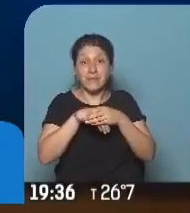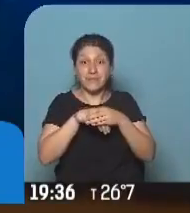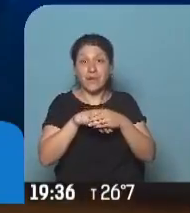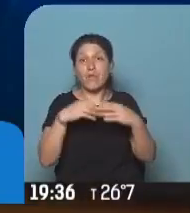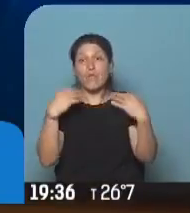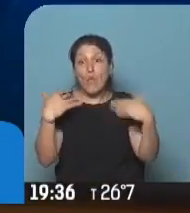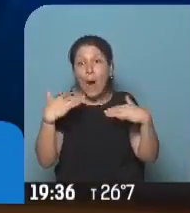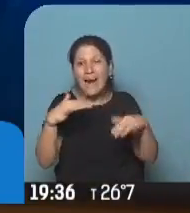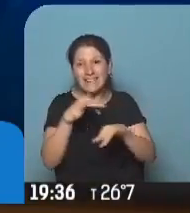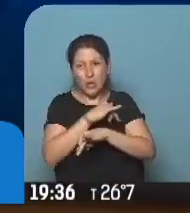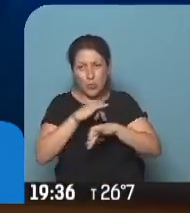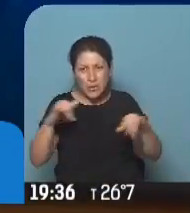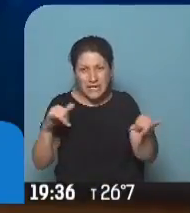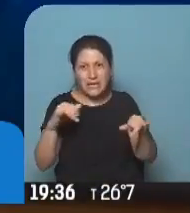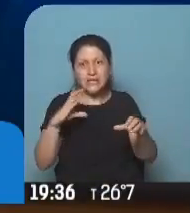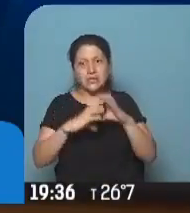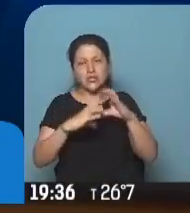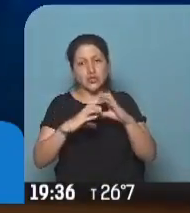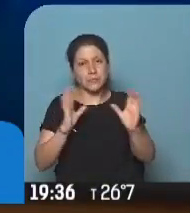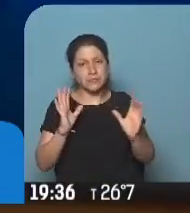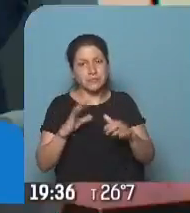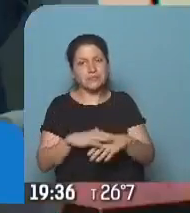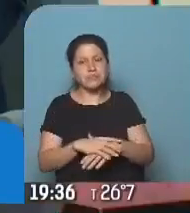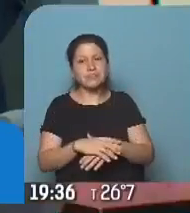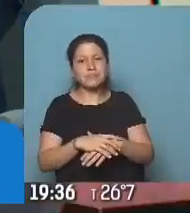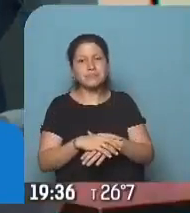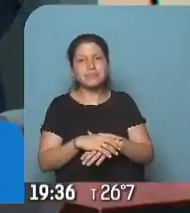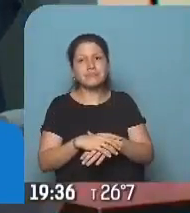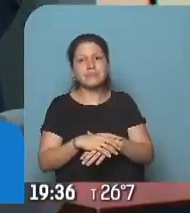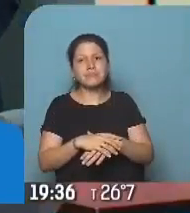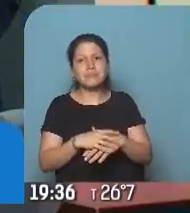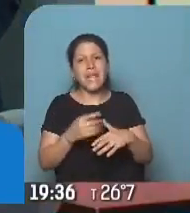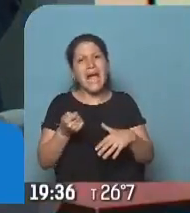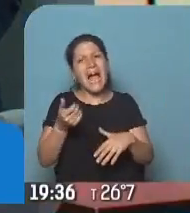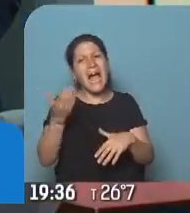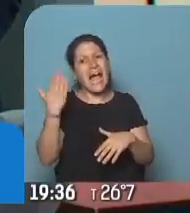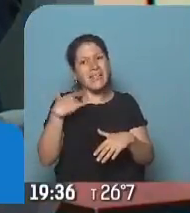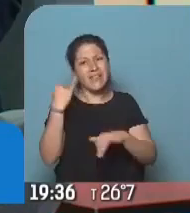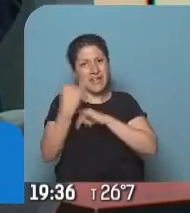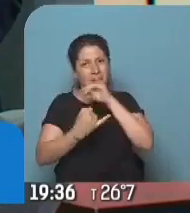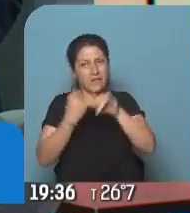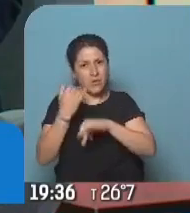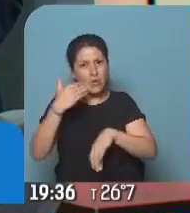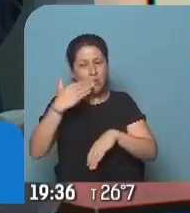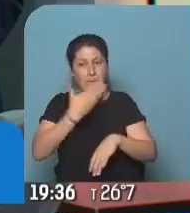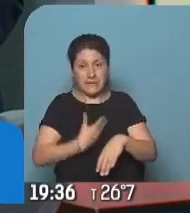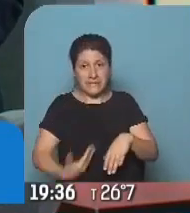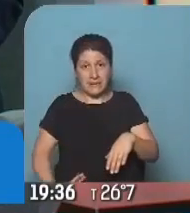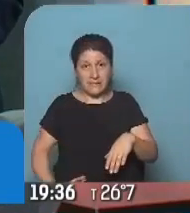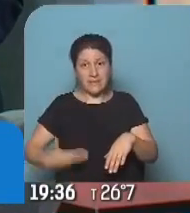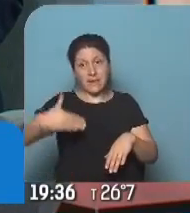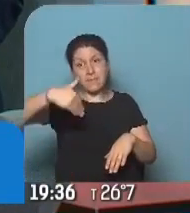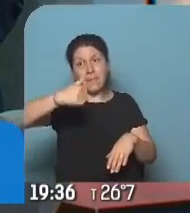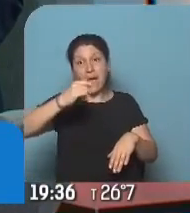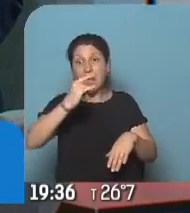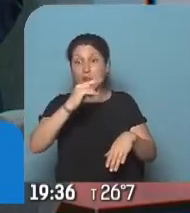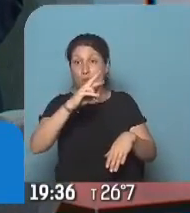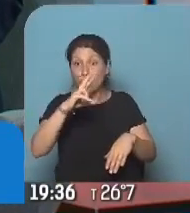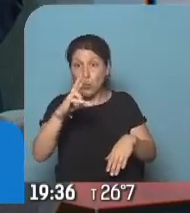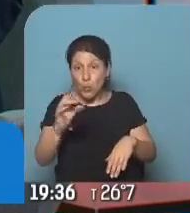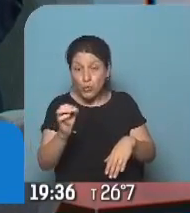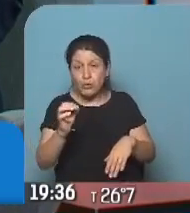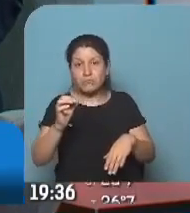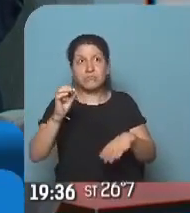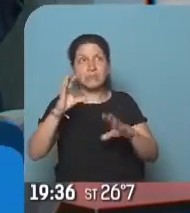fuerte y contundente que es muy importante. Hace unas horas habló Nicolás Maduro a propósito de estas repercusiones que hay en todo el